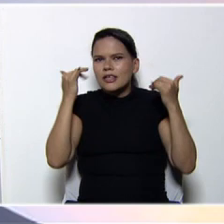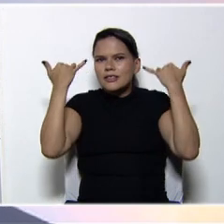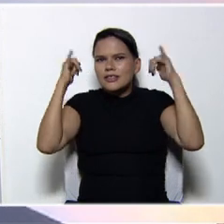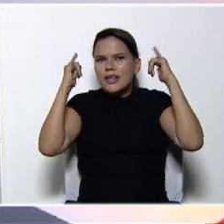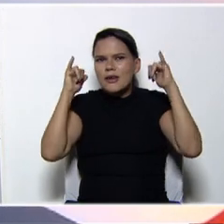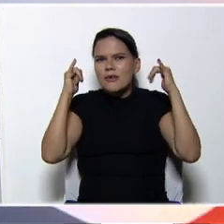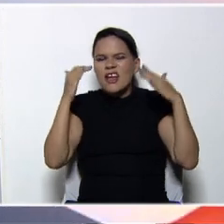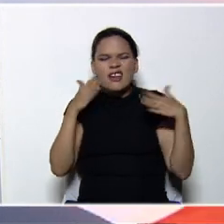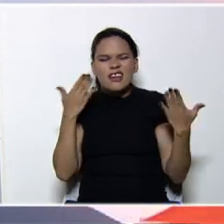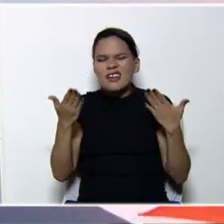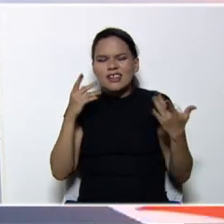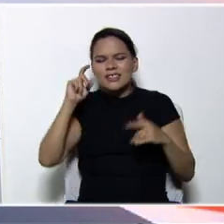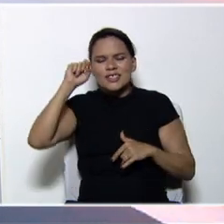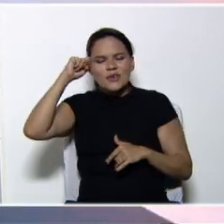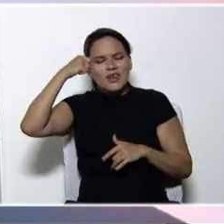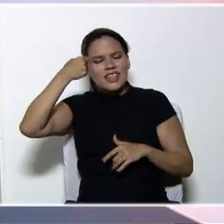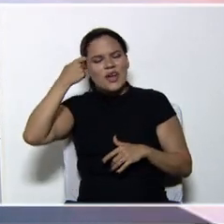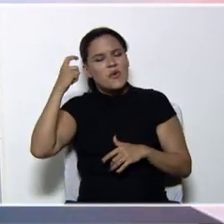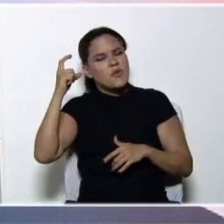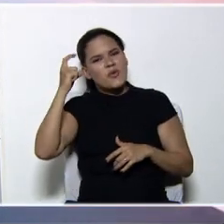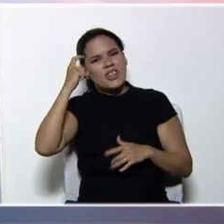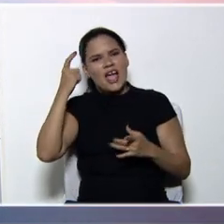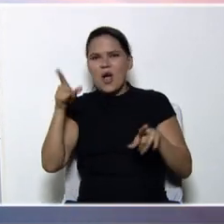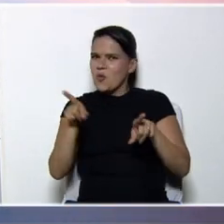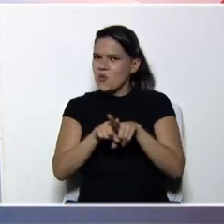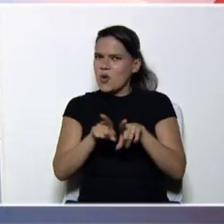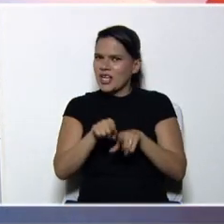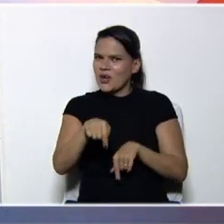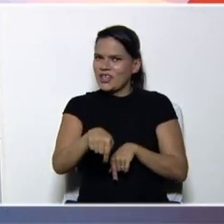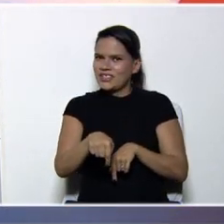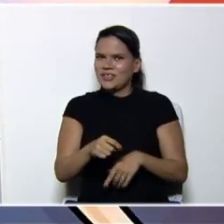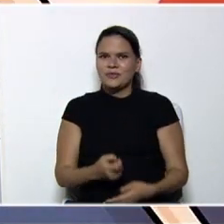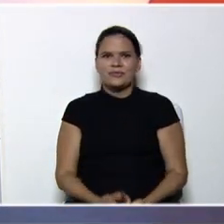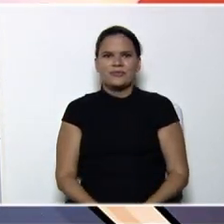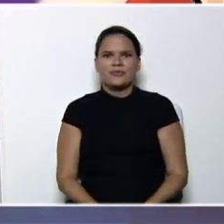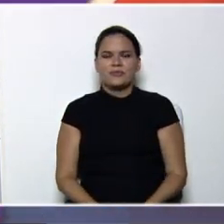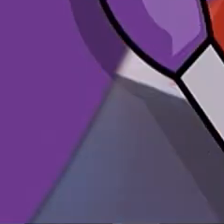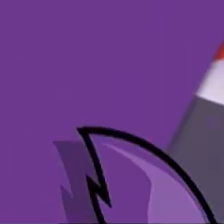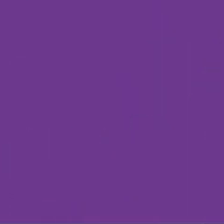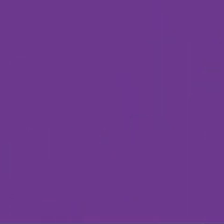celebra, qué se conmemora o qué se recuerda un día como hoy.